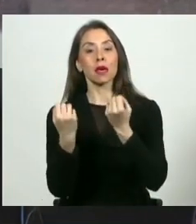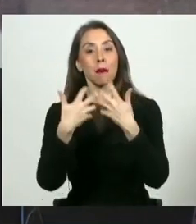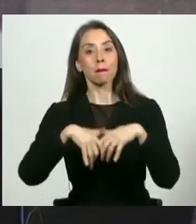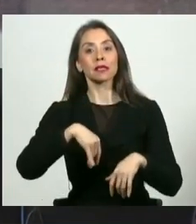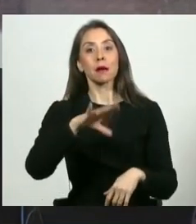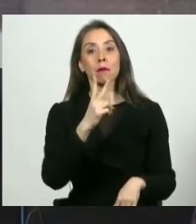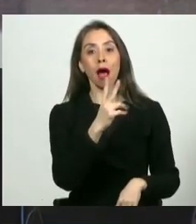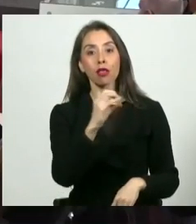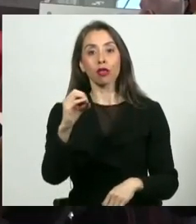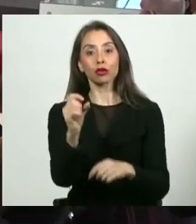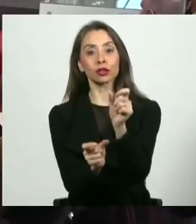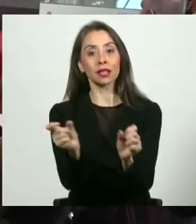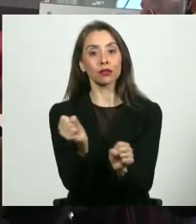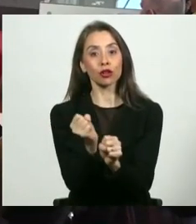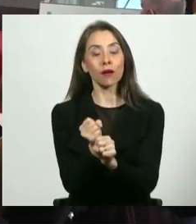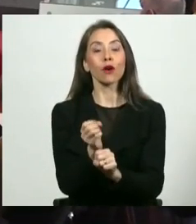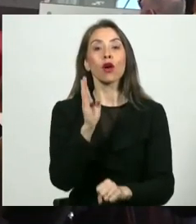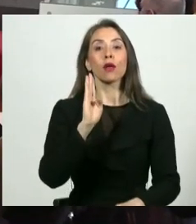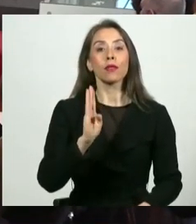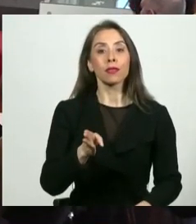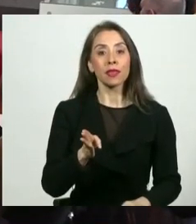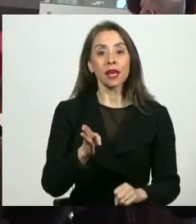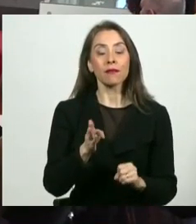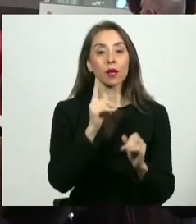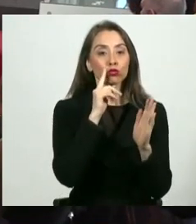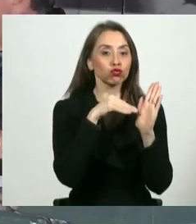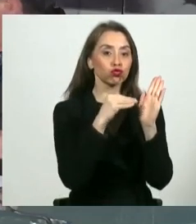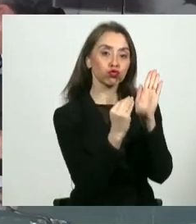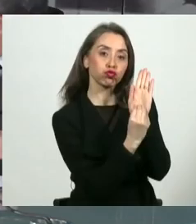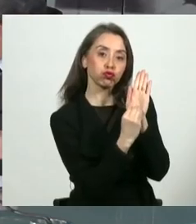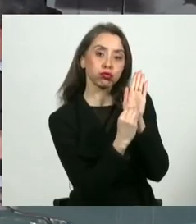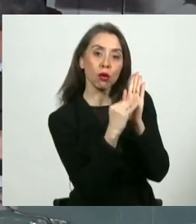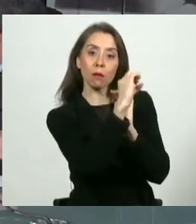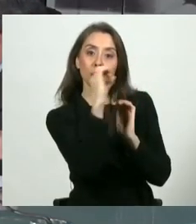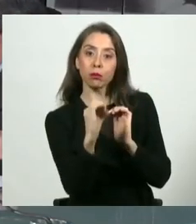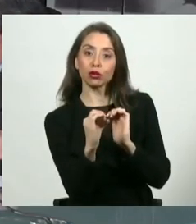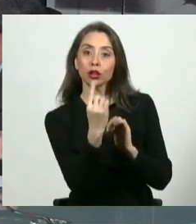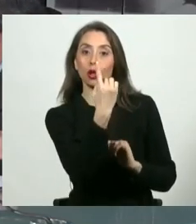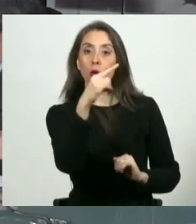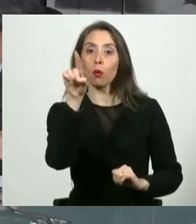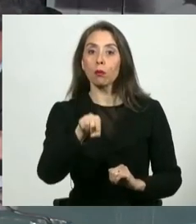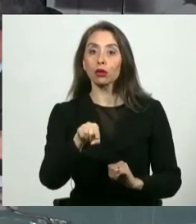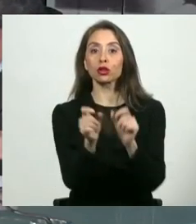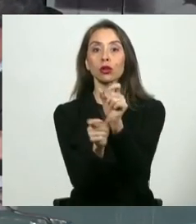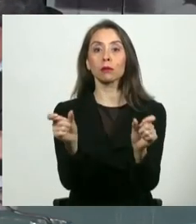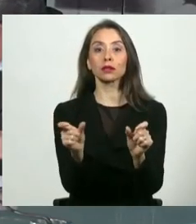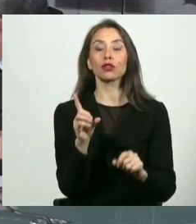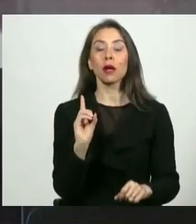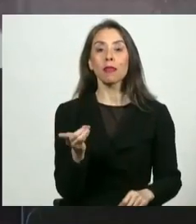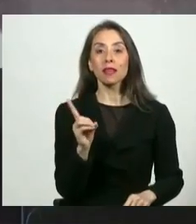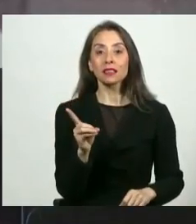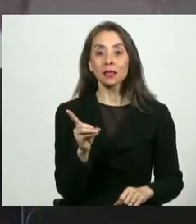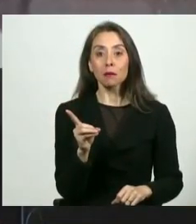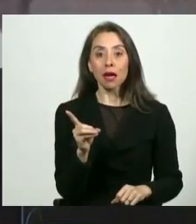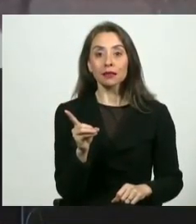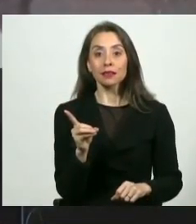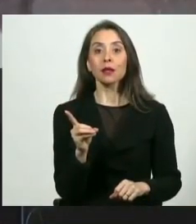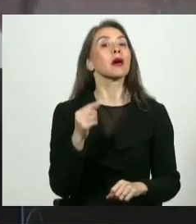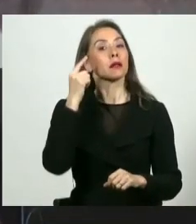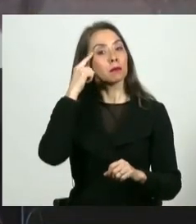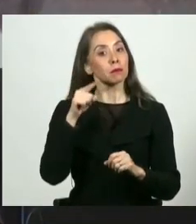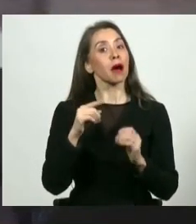más de 200 trabajadores, deberán reservar una cuota mínima de 1% para personas con discapacidad, lo que constituirá